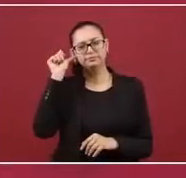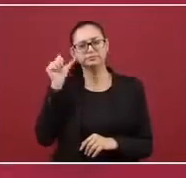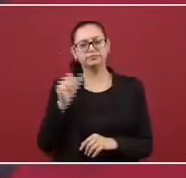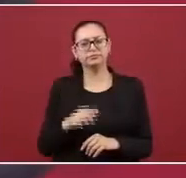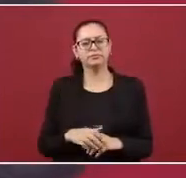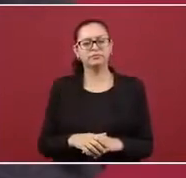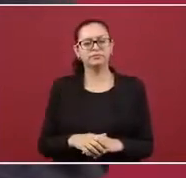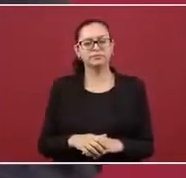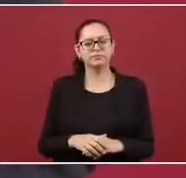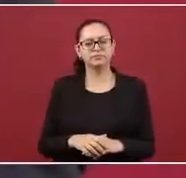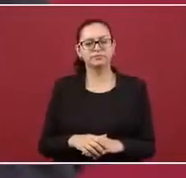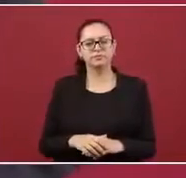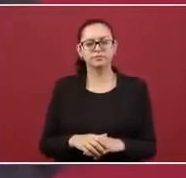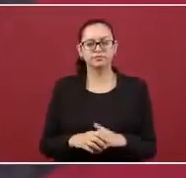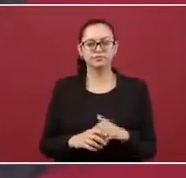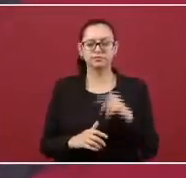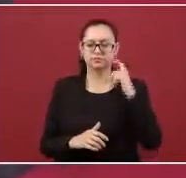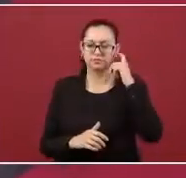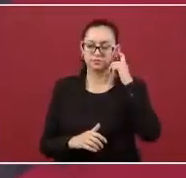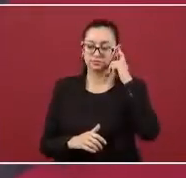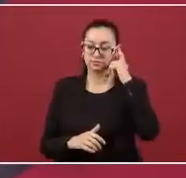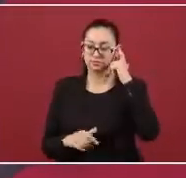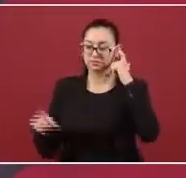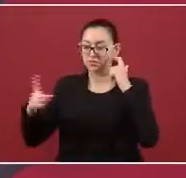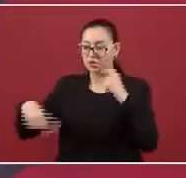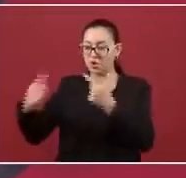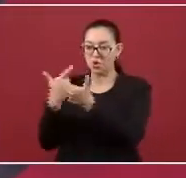los que se agrupaban, ¿no?,